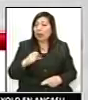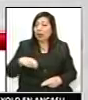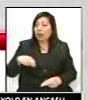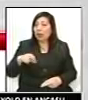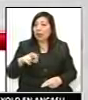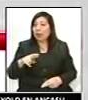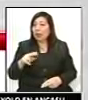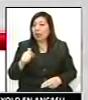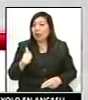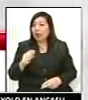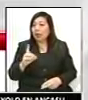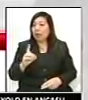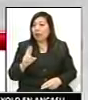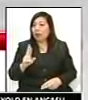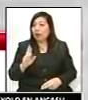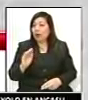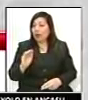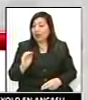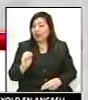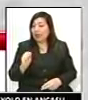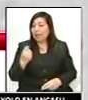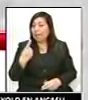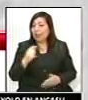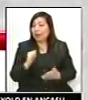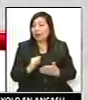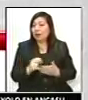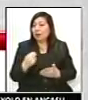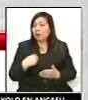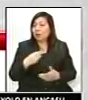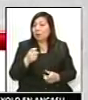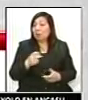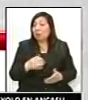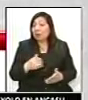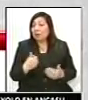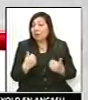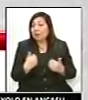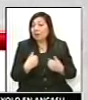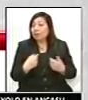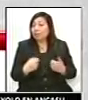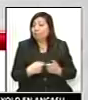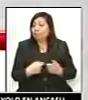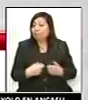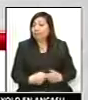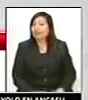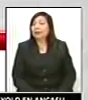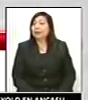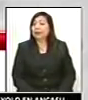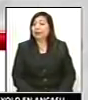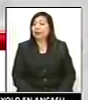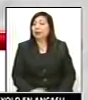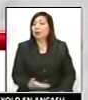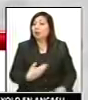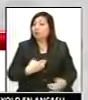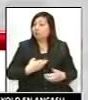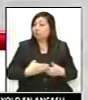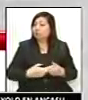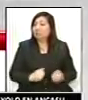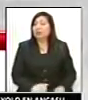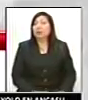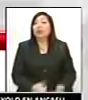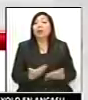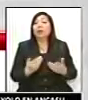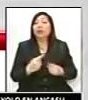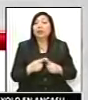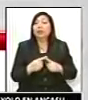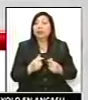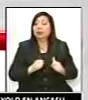esta diapositiva podemos observar que para que nosotros los ciudadanos podamos tener energía eléctrica, previamente hay un proceso donde intervienen